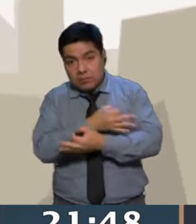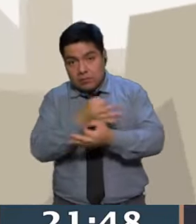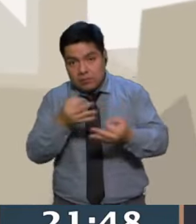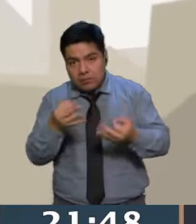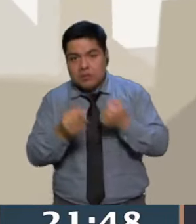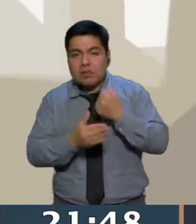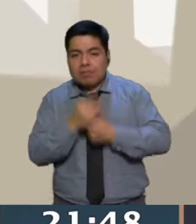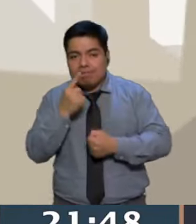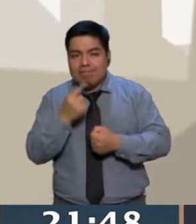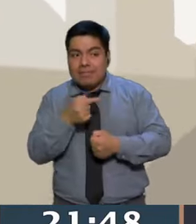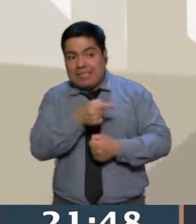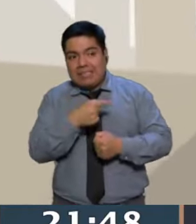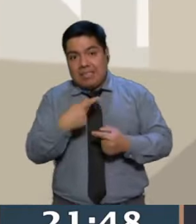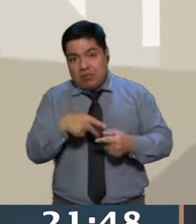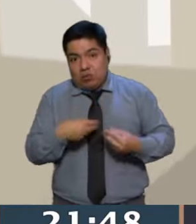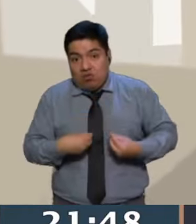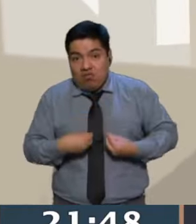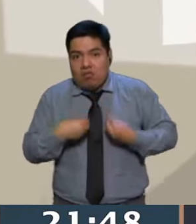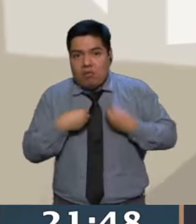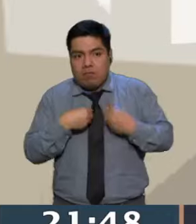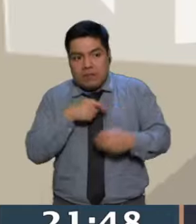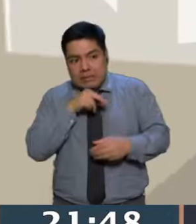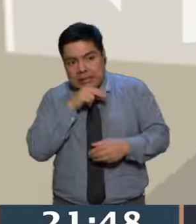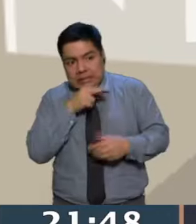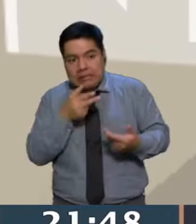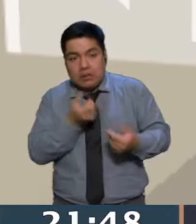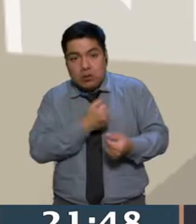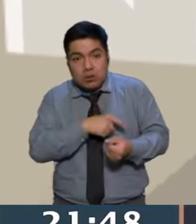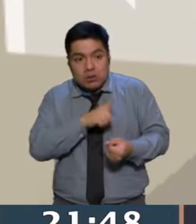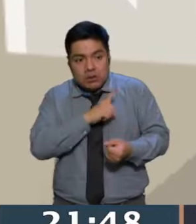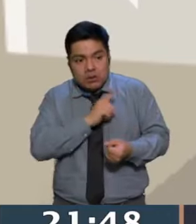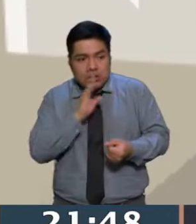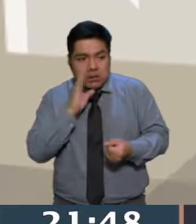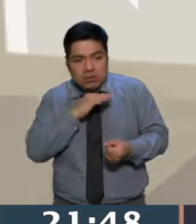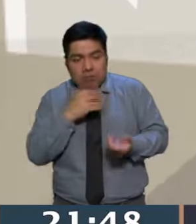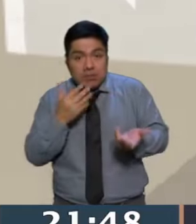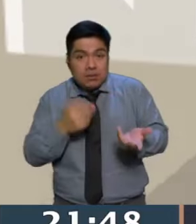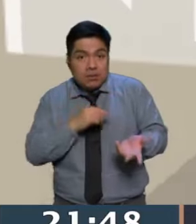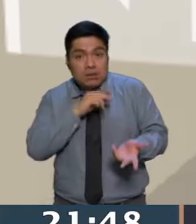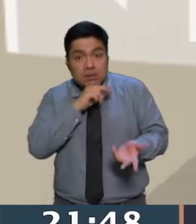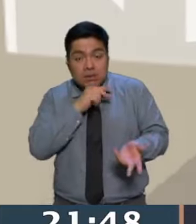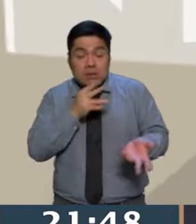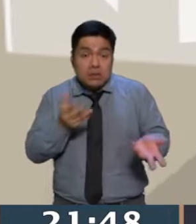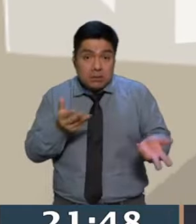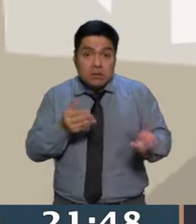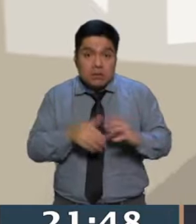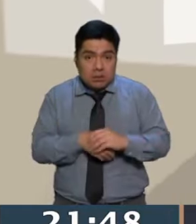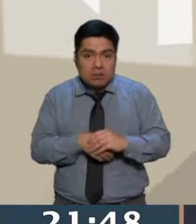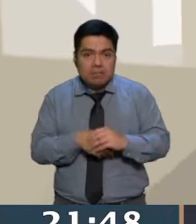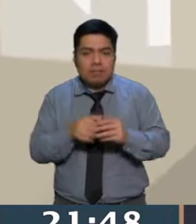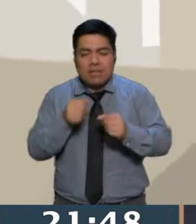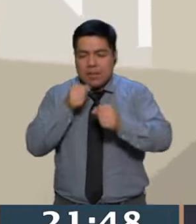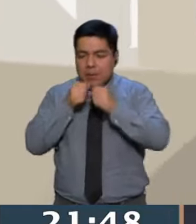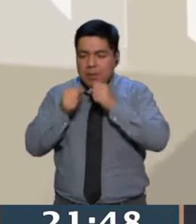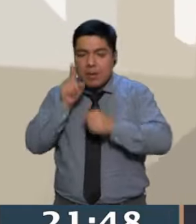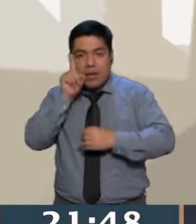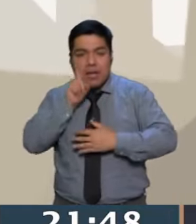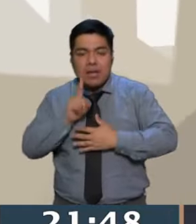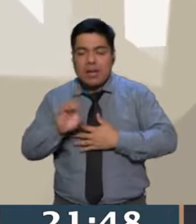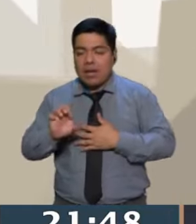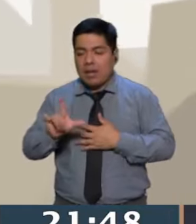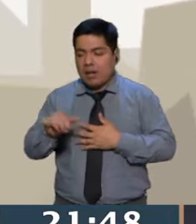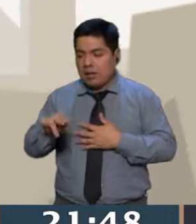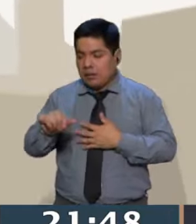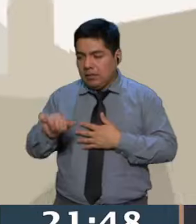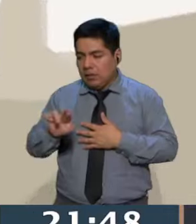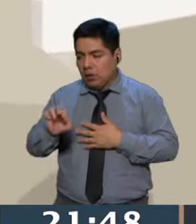pública porque se temía por su vida, por su situación, por su salud. Pero también me gustaría comentar que, según la